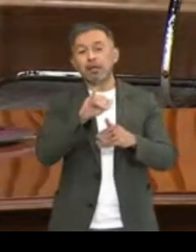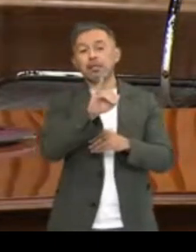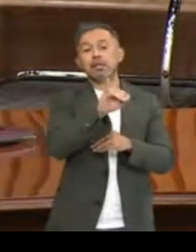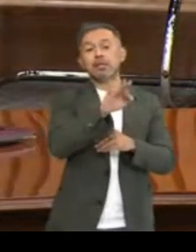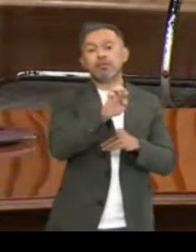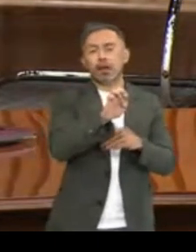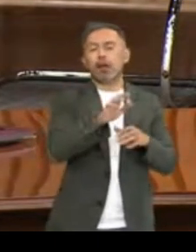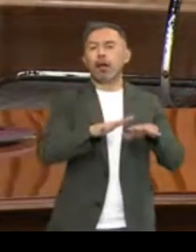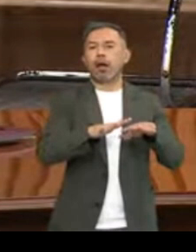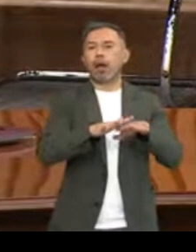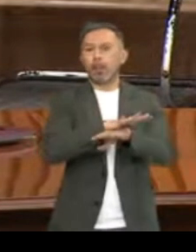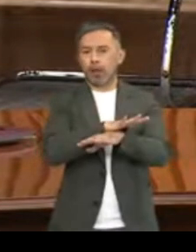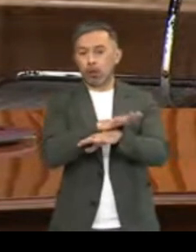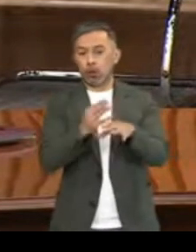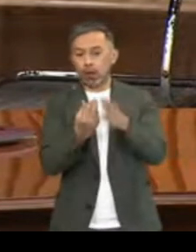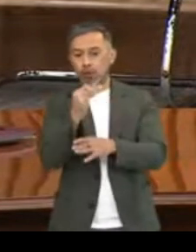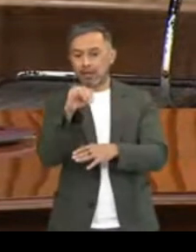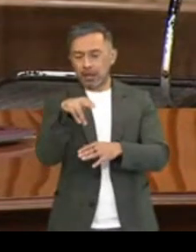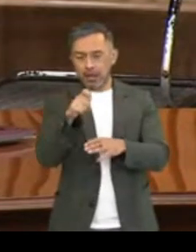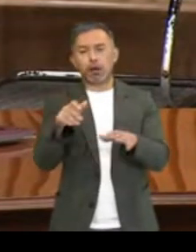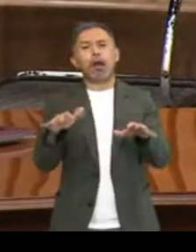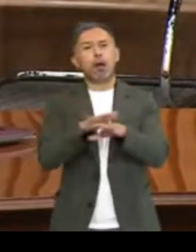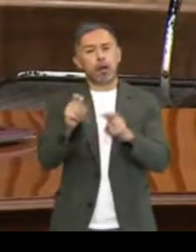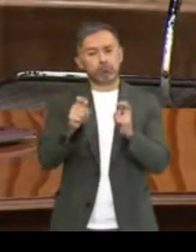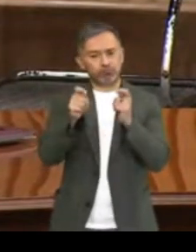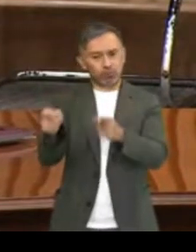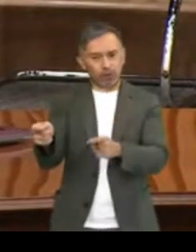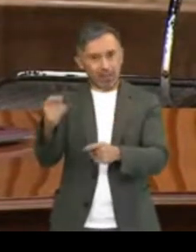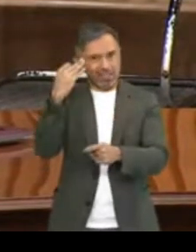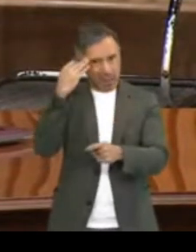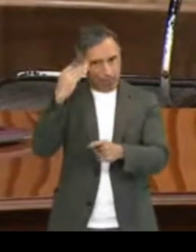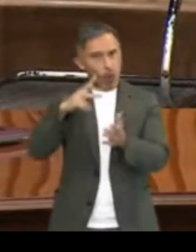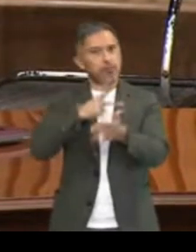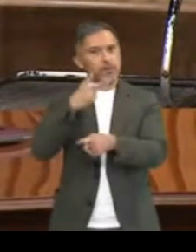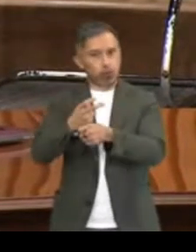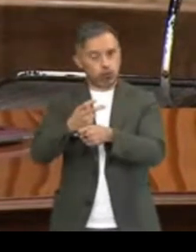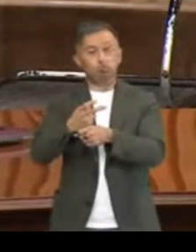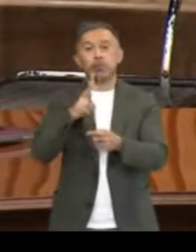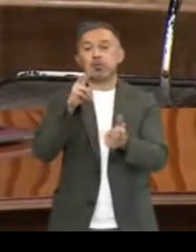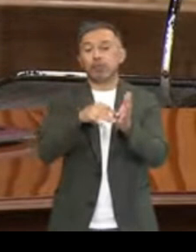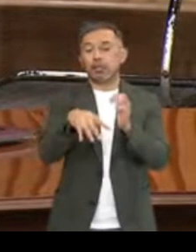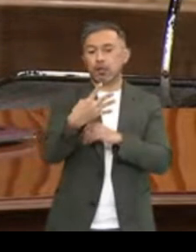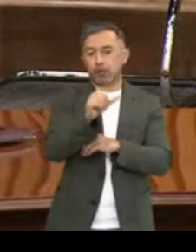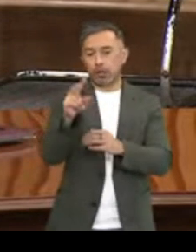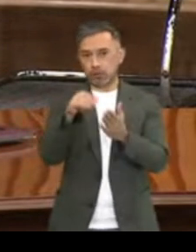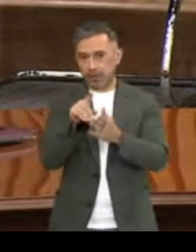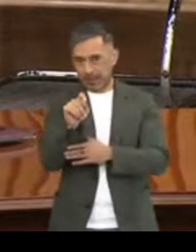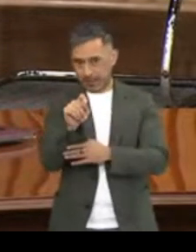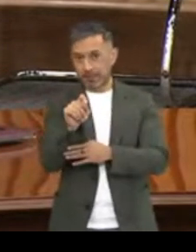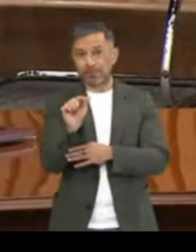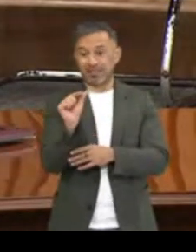INE. Y se le nombró por un periodo de 2014 a 2020. Luego, en febrero de